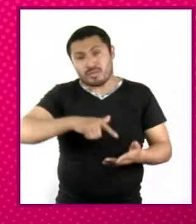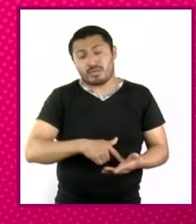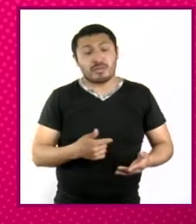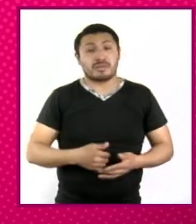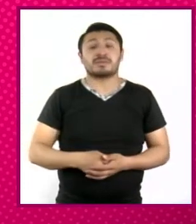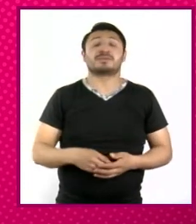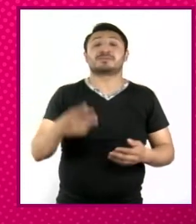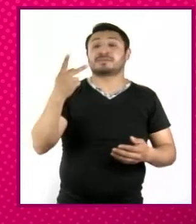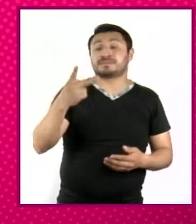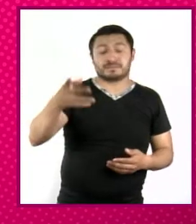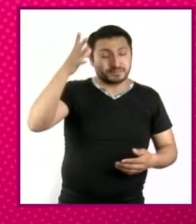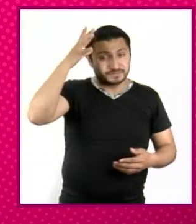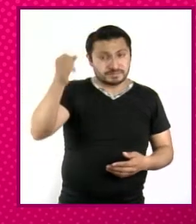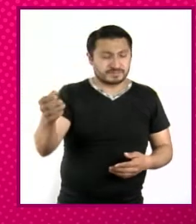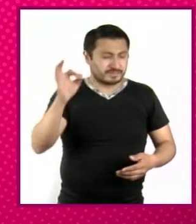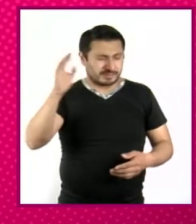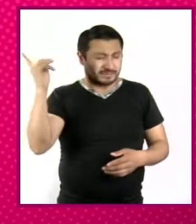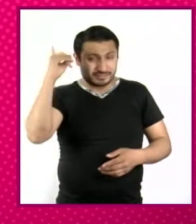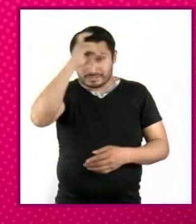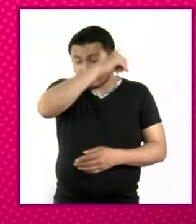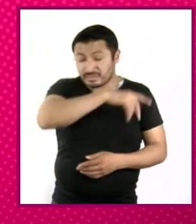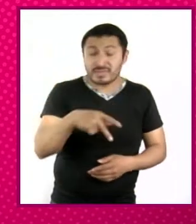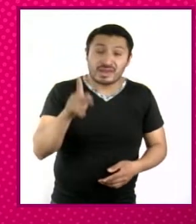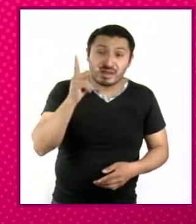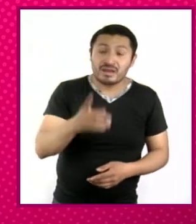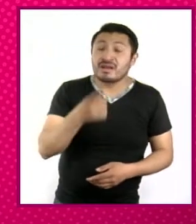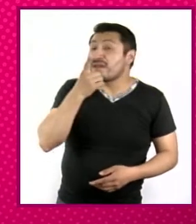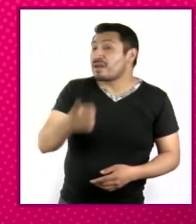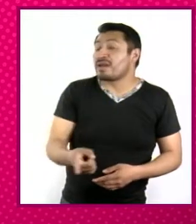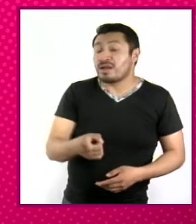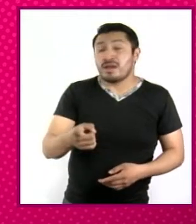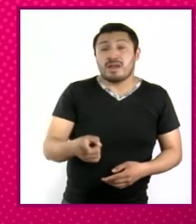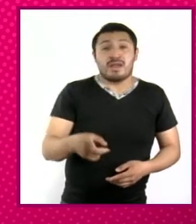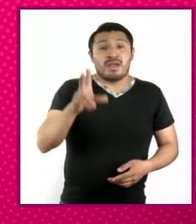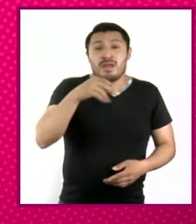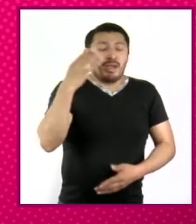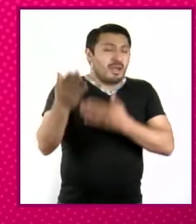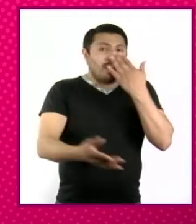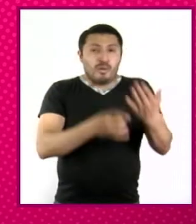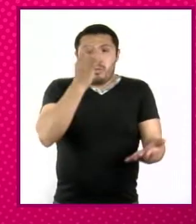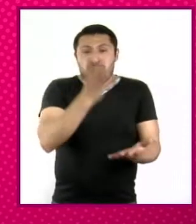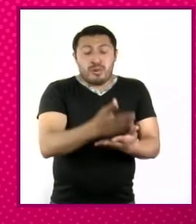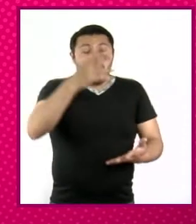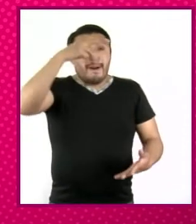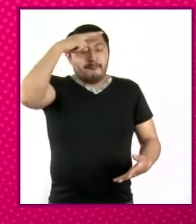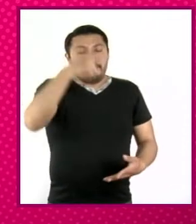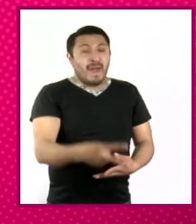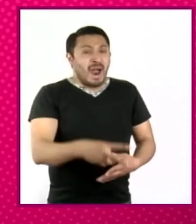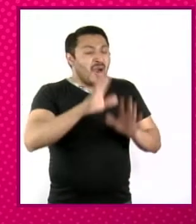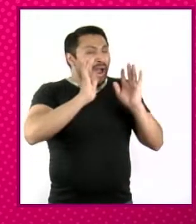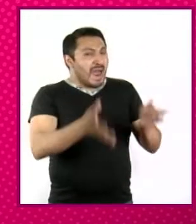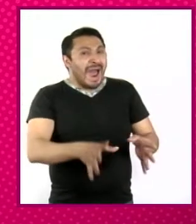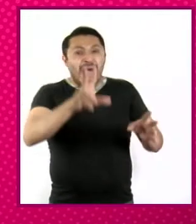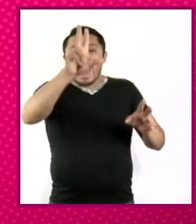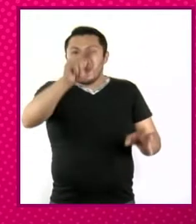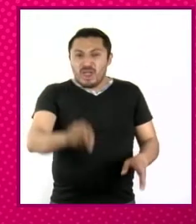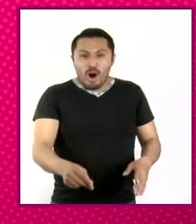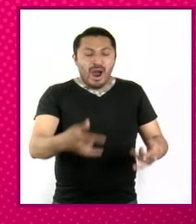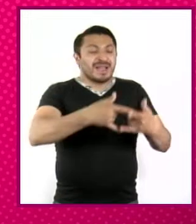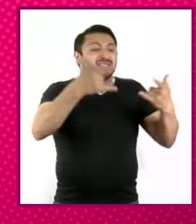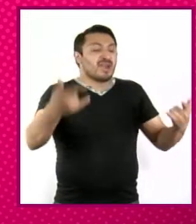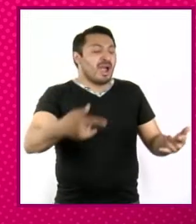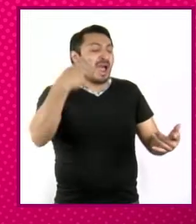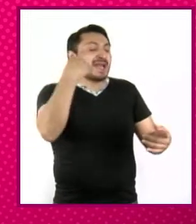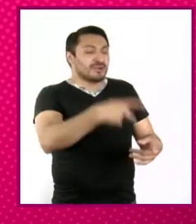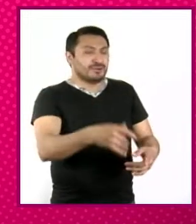a lo mejor pueden sonar un poco complicados, pero lo que dice es, no vamos a estudiar solamente la historia de México, porque además México, en ese sentido,